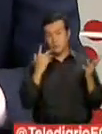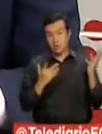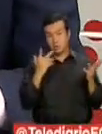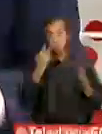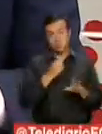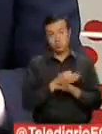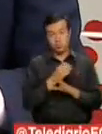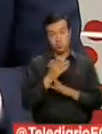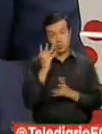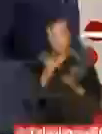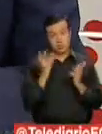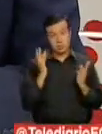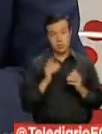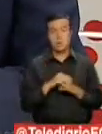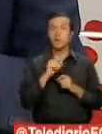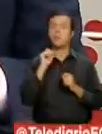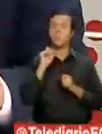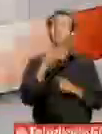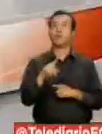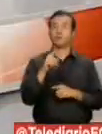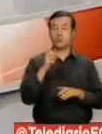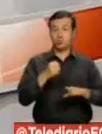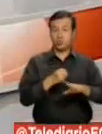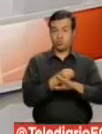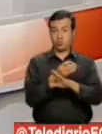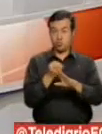de recomendaciones. La pregunta es, ¿estas